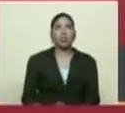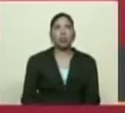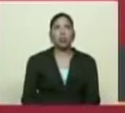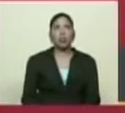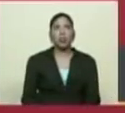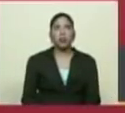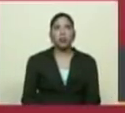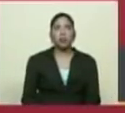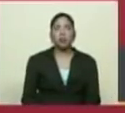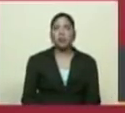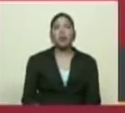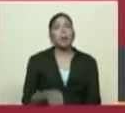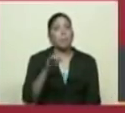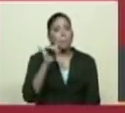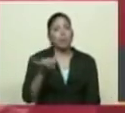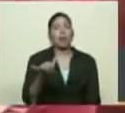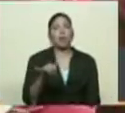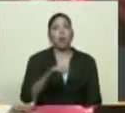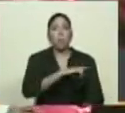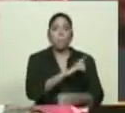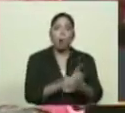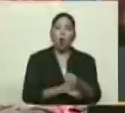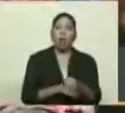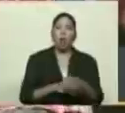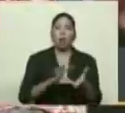poder comunal.